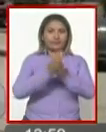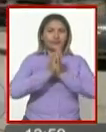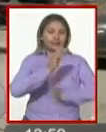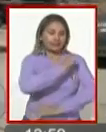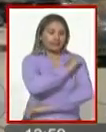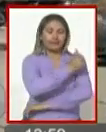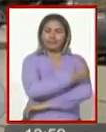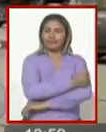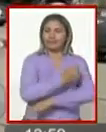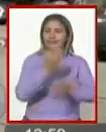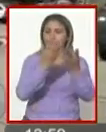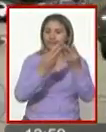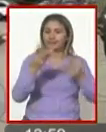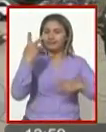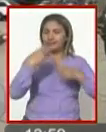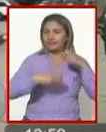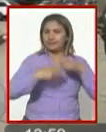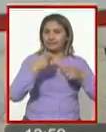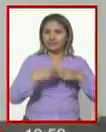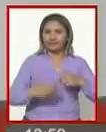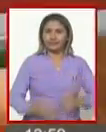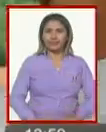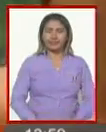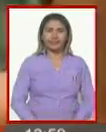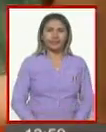a las autoridades solucionar este problema.